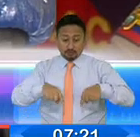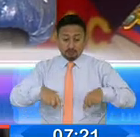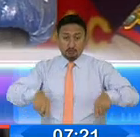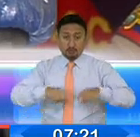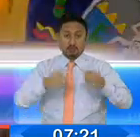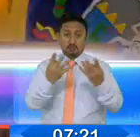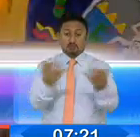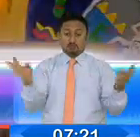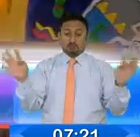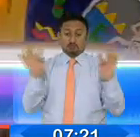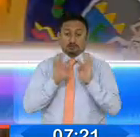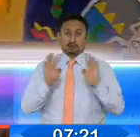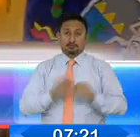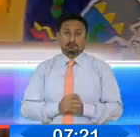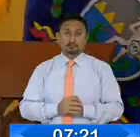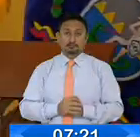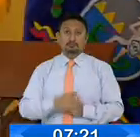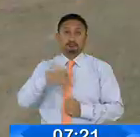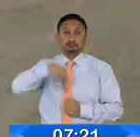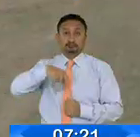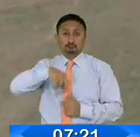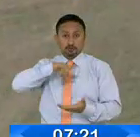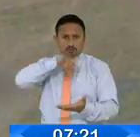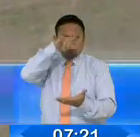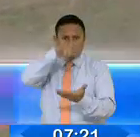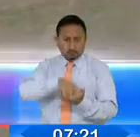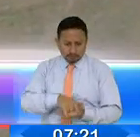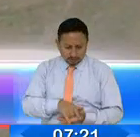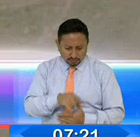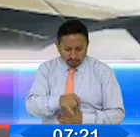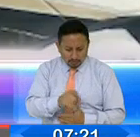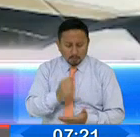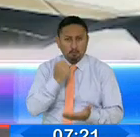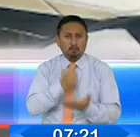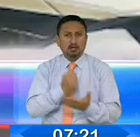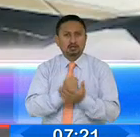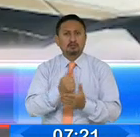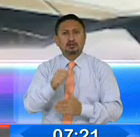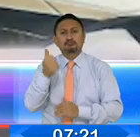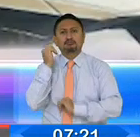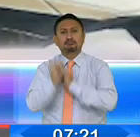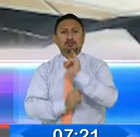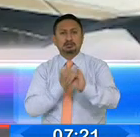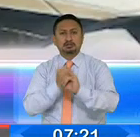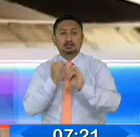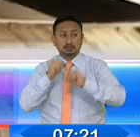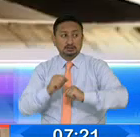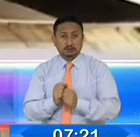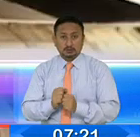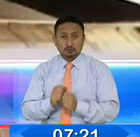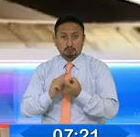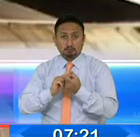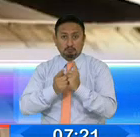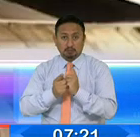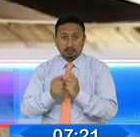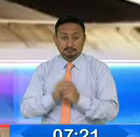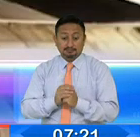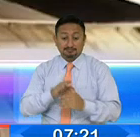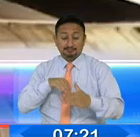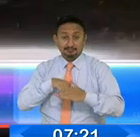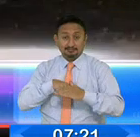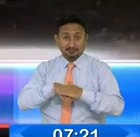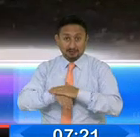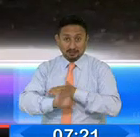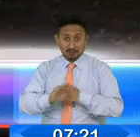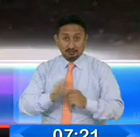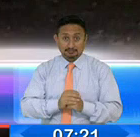sitio. Allí se percataron de que la aeronave tenía una matrícula extranjera que había sido clonada. Dentro de la avioneta fueron